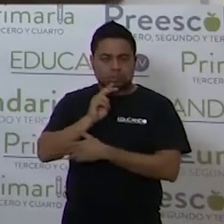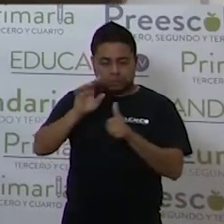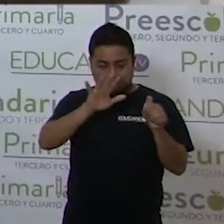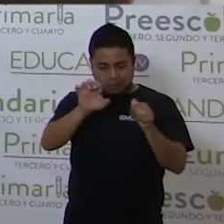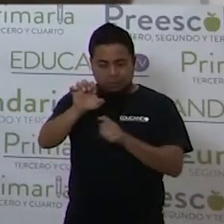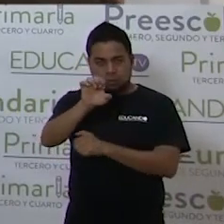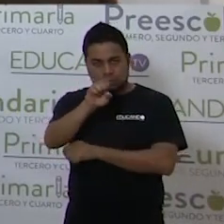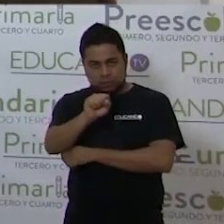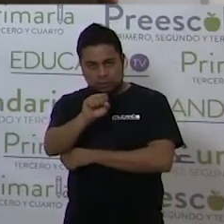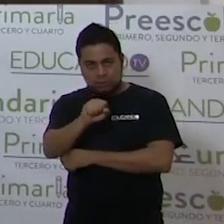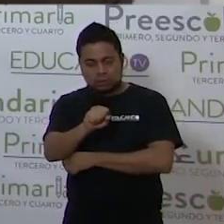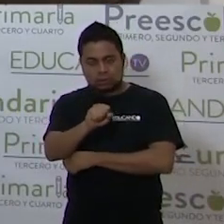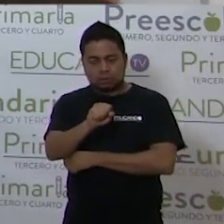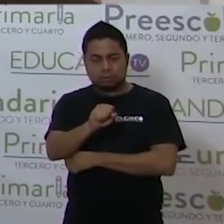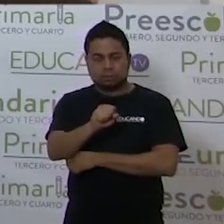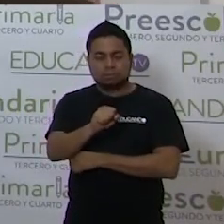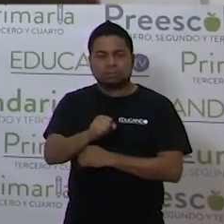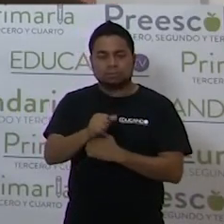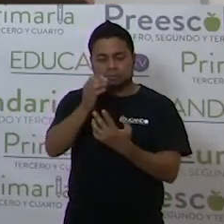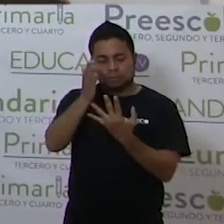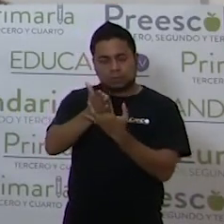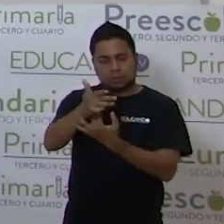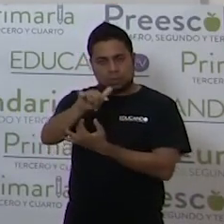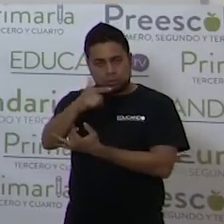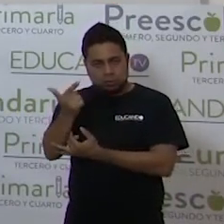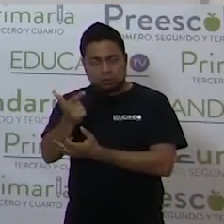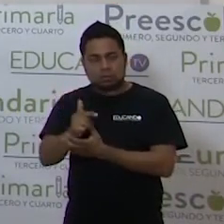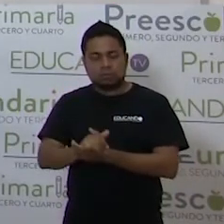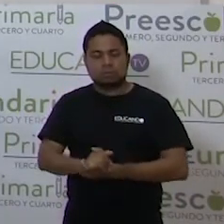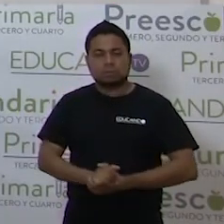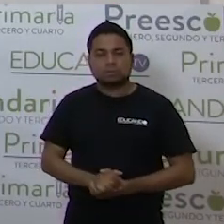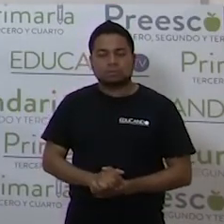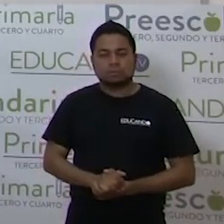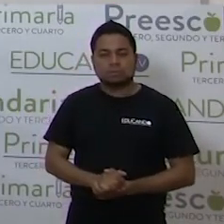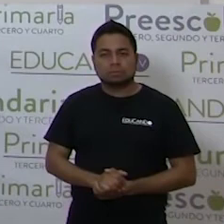660 entre 12